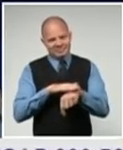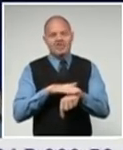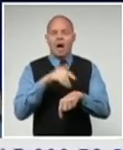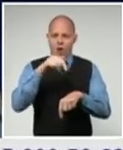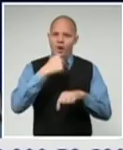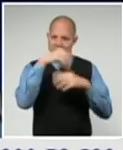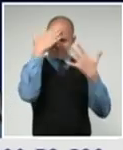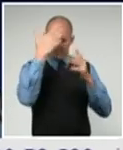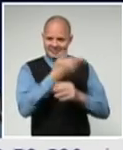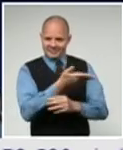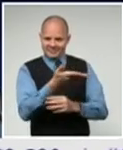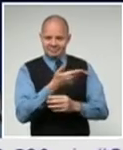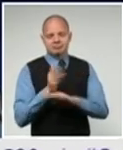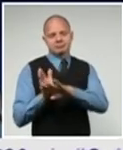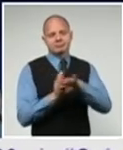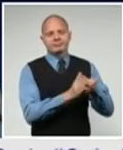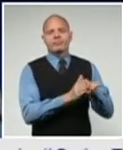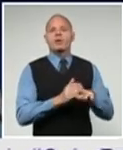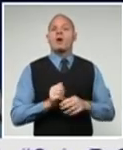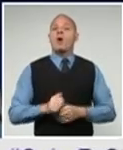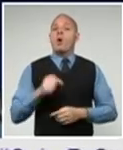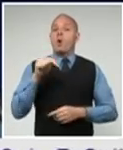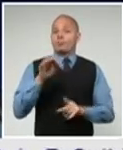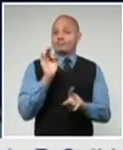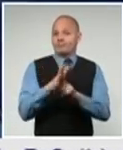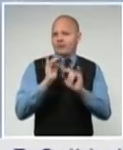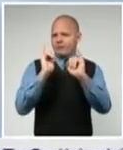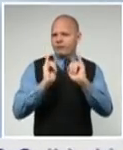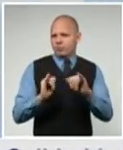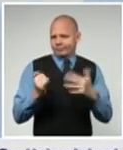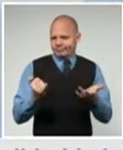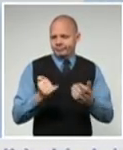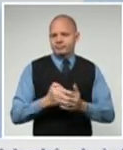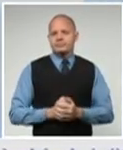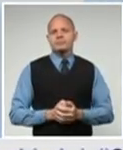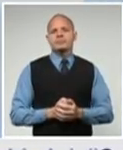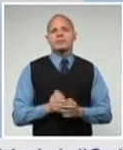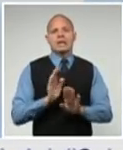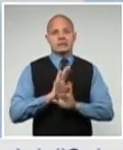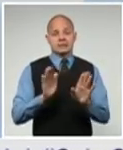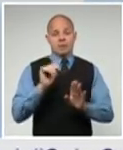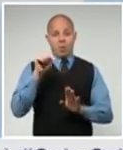comienza con un total de 6.669